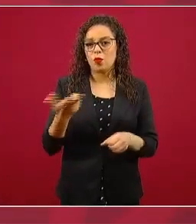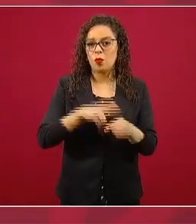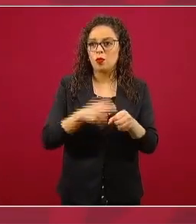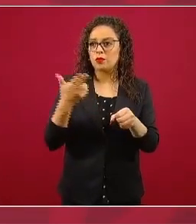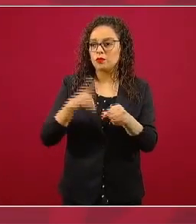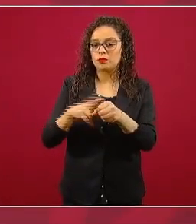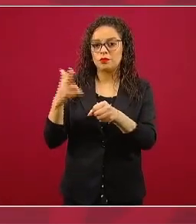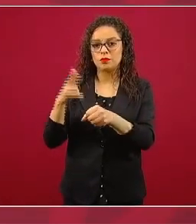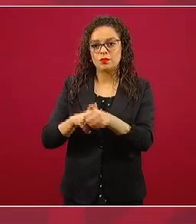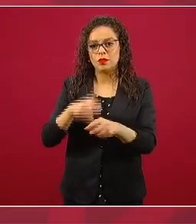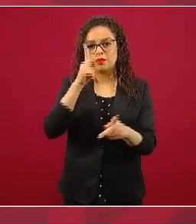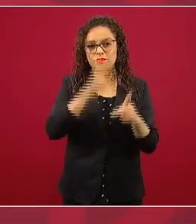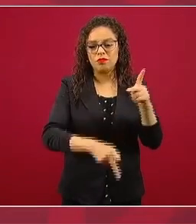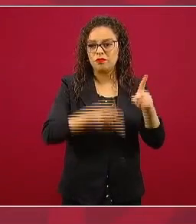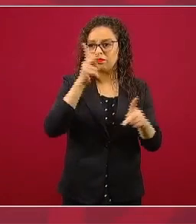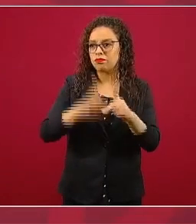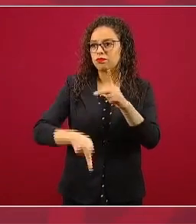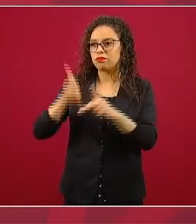inconclusos